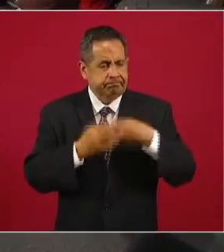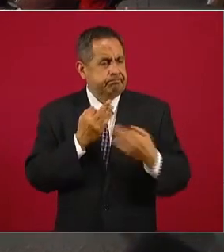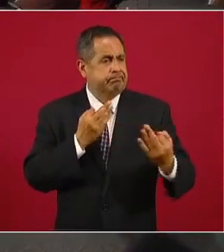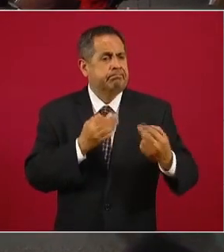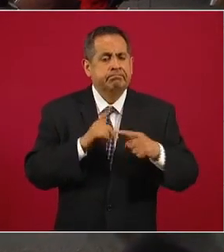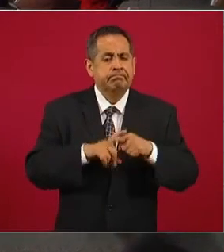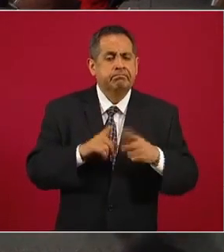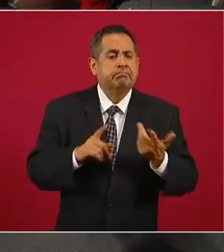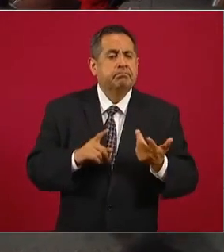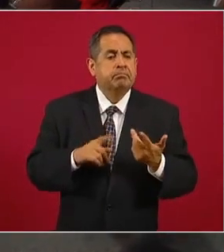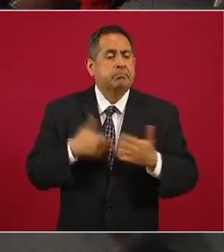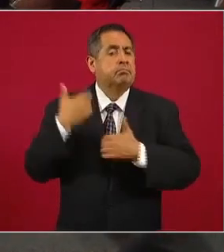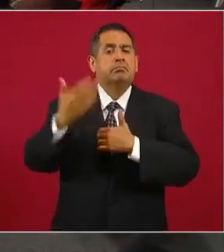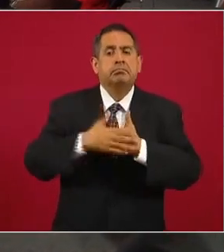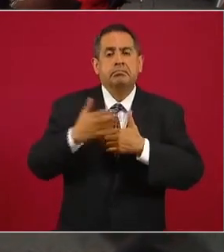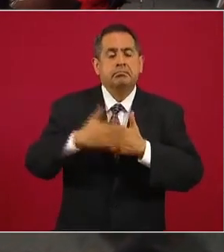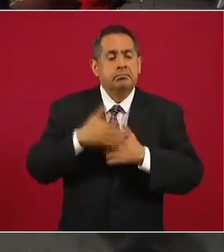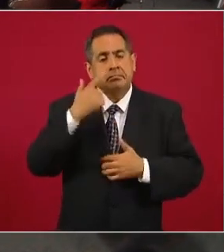o los que van a venir,